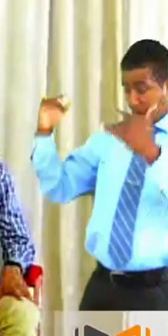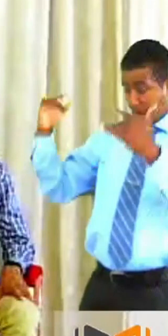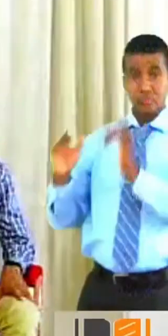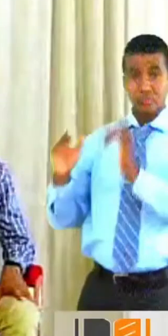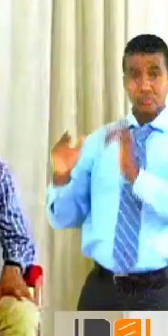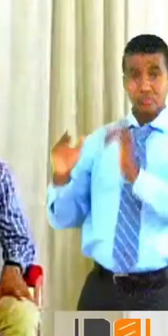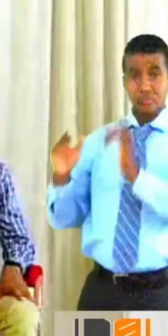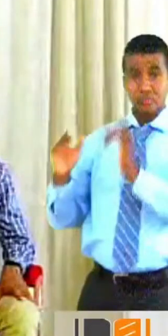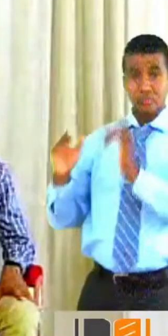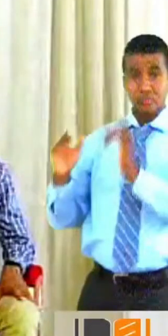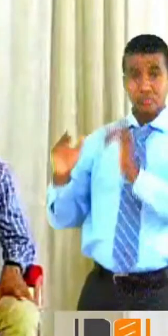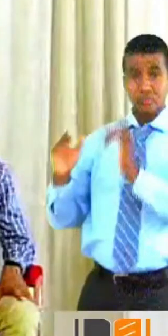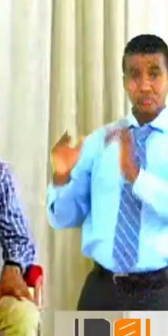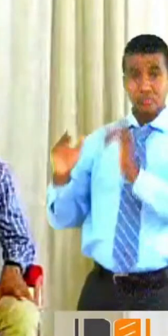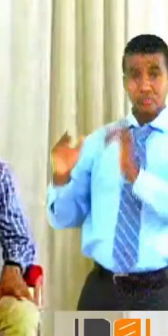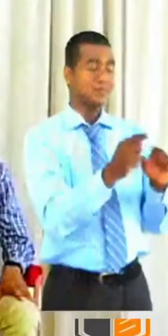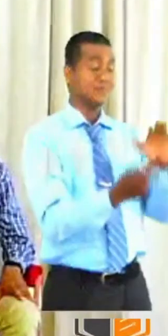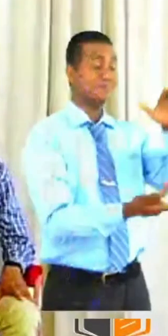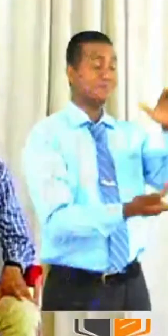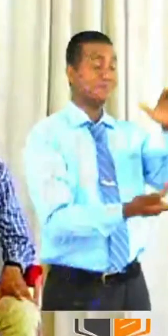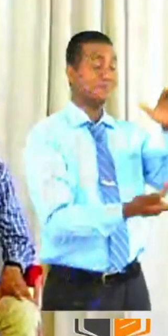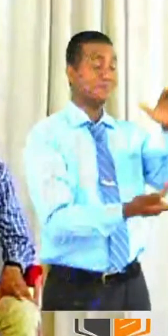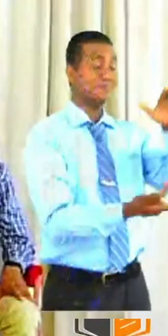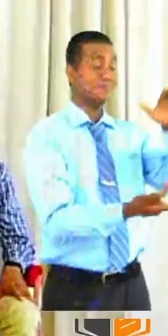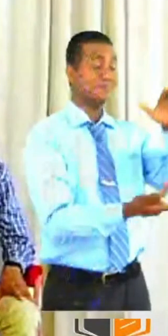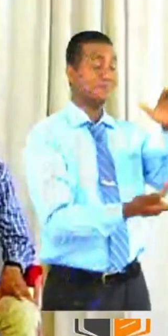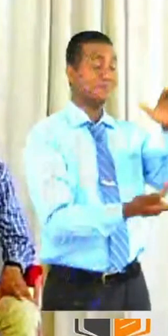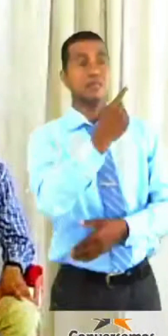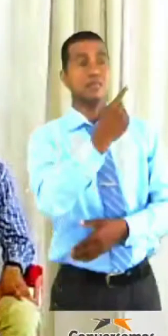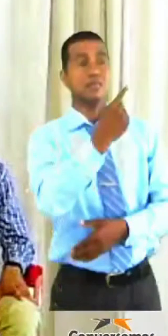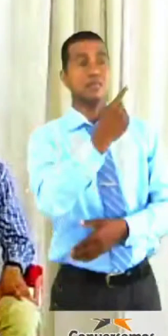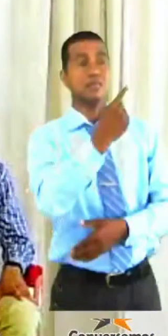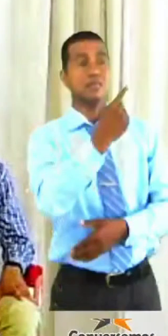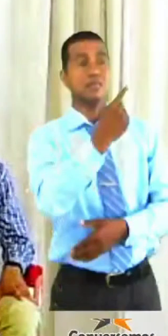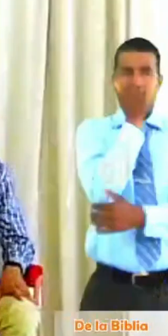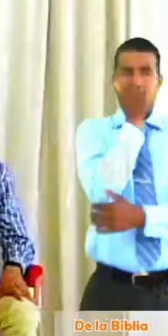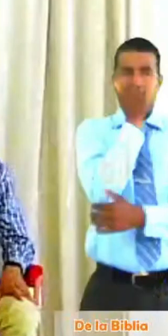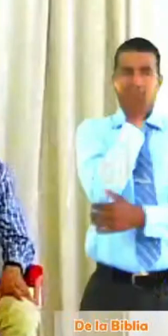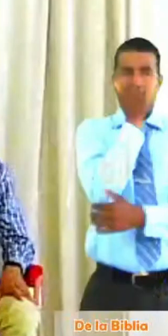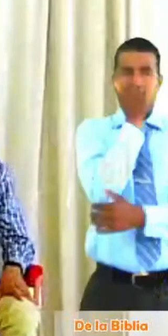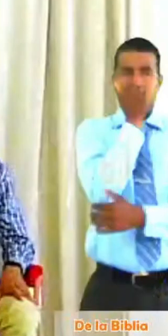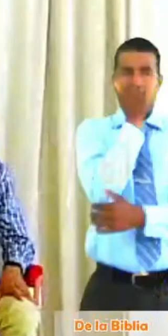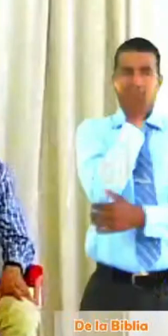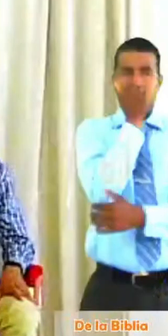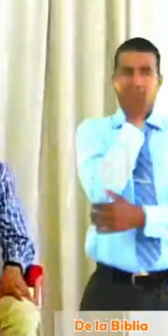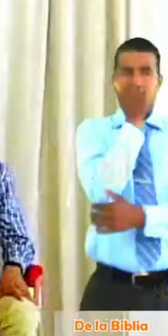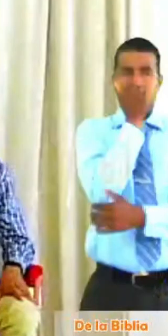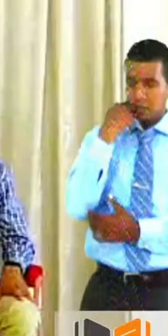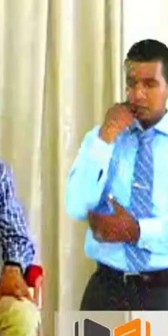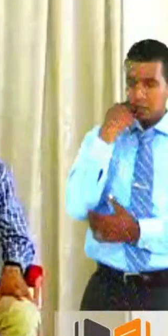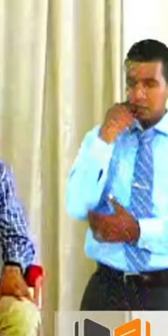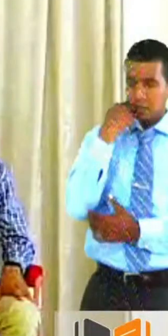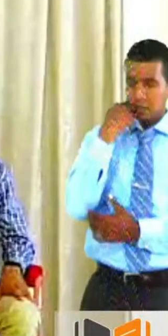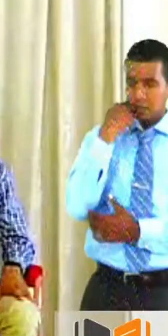misterio. Dios fue manifestado en carne y se nos reveló a nosotros los niños. a los que no teníamos tanto, pero Dios nos lo